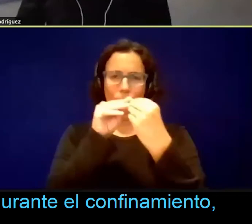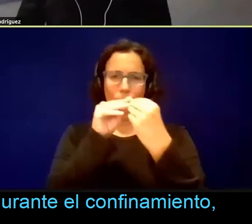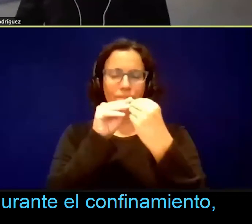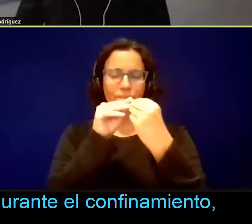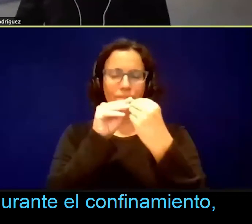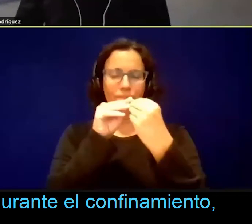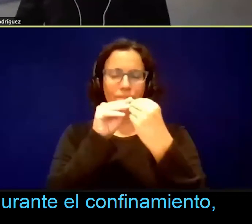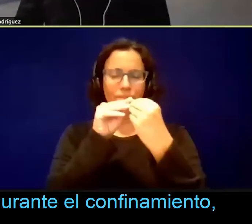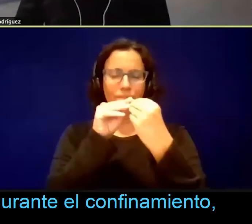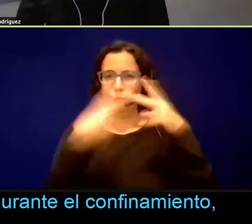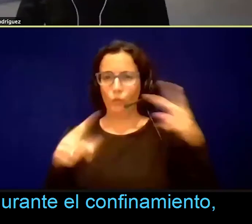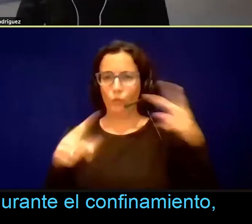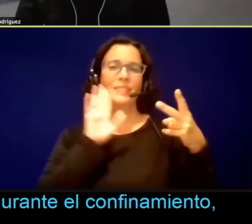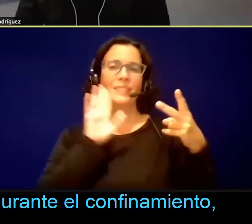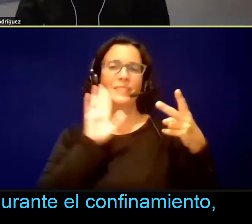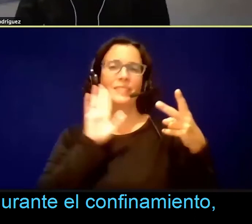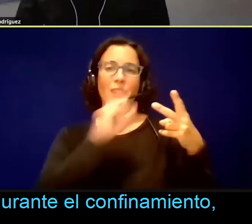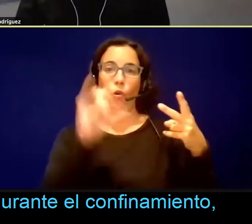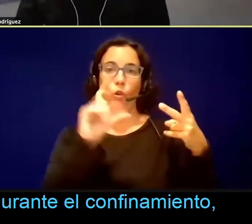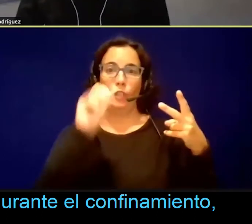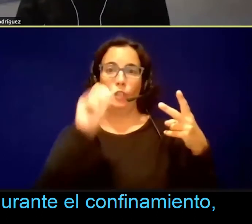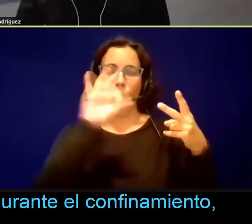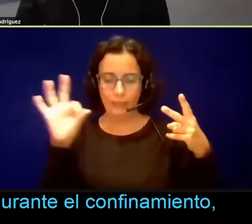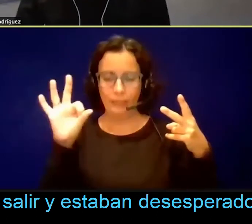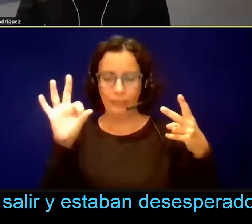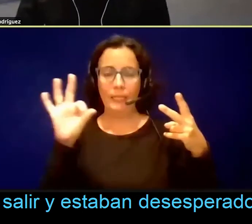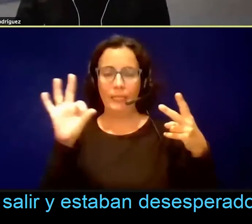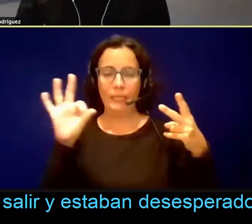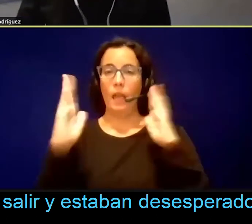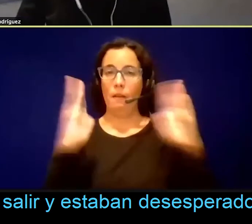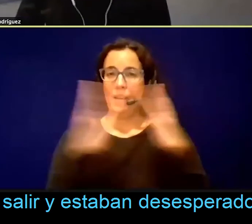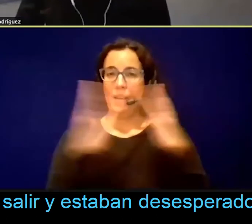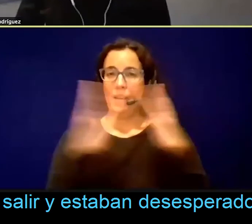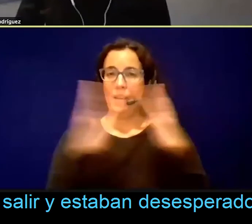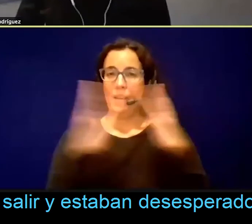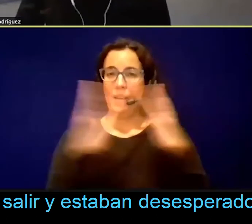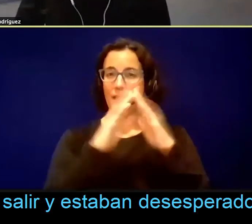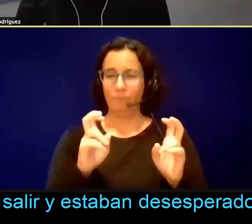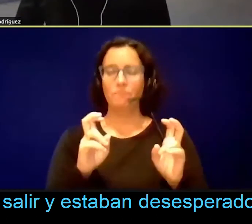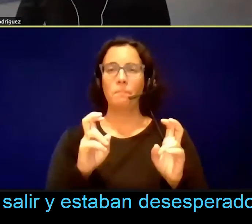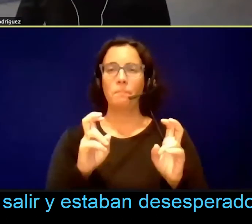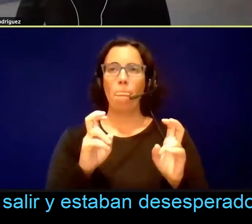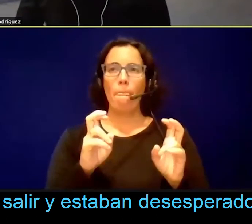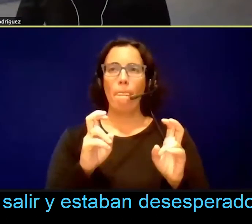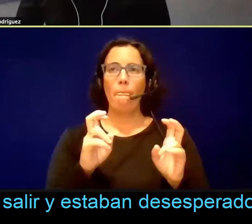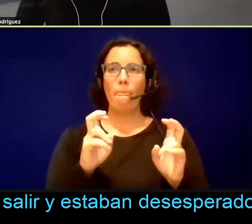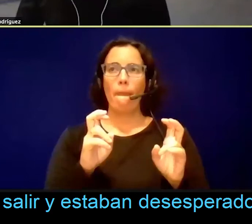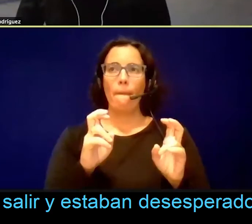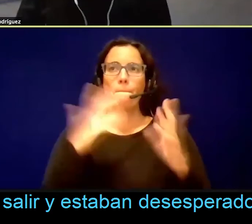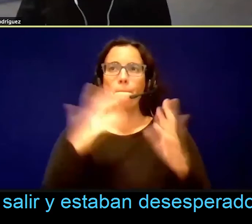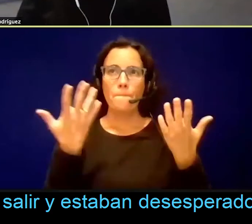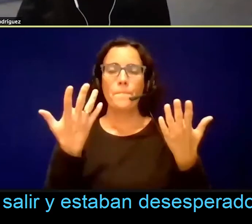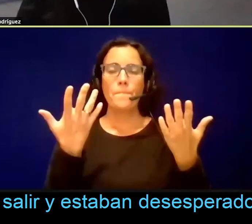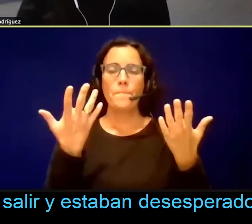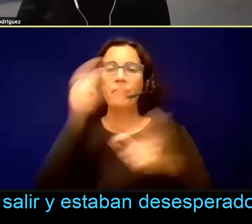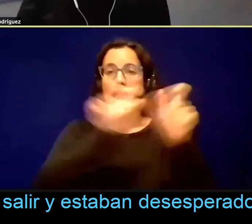lo que decía José Luis, es que durante el confinamiento, esto es una paradoja, ¿no? Durante el confinamiento la gente no podía salir de su casa